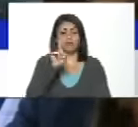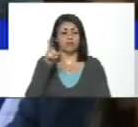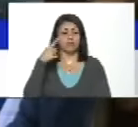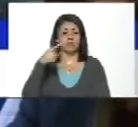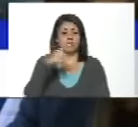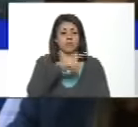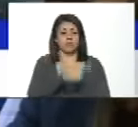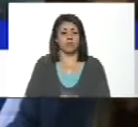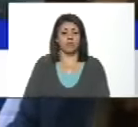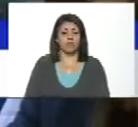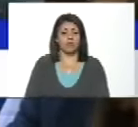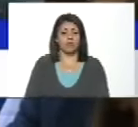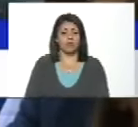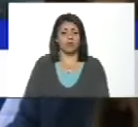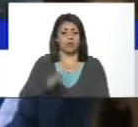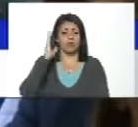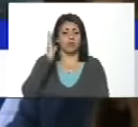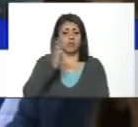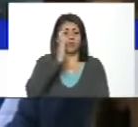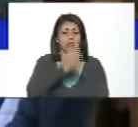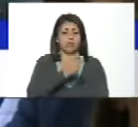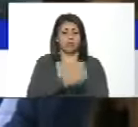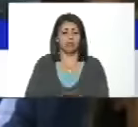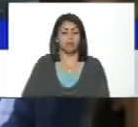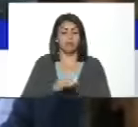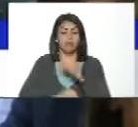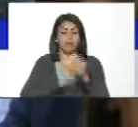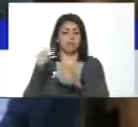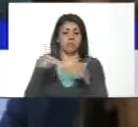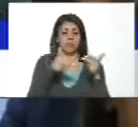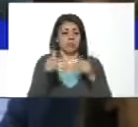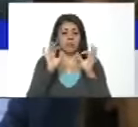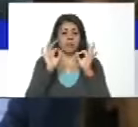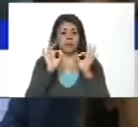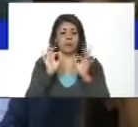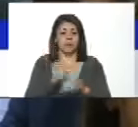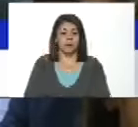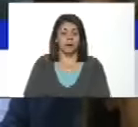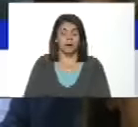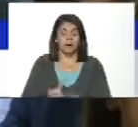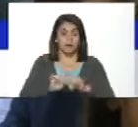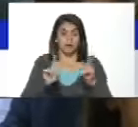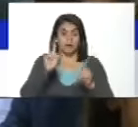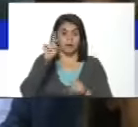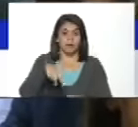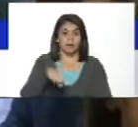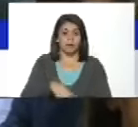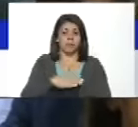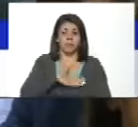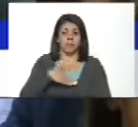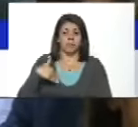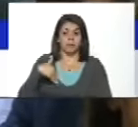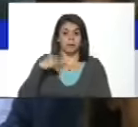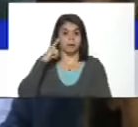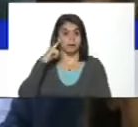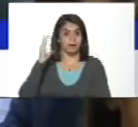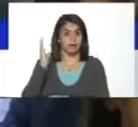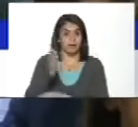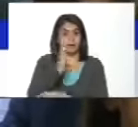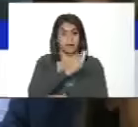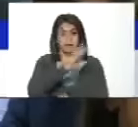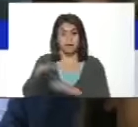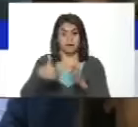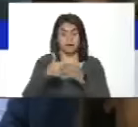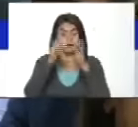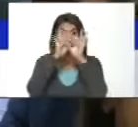haber condenado ese hecho de violencia en particular. Pero además quisiéramos condenar